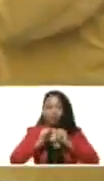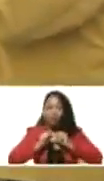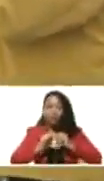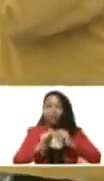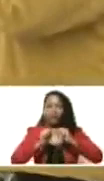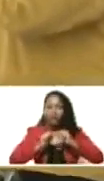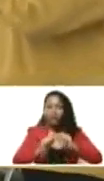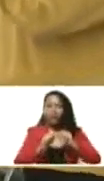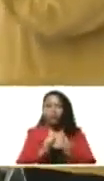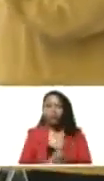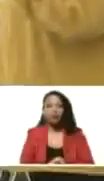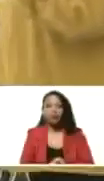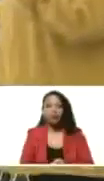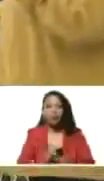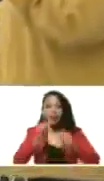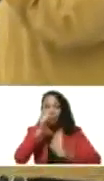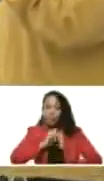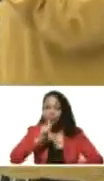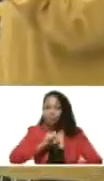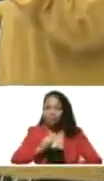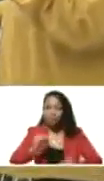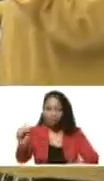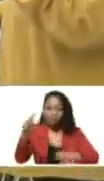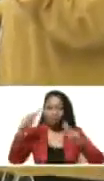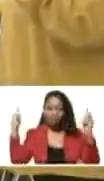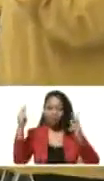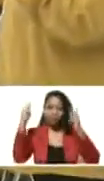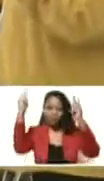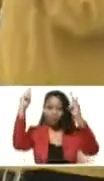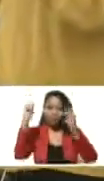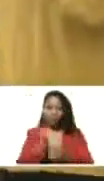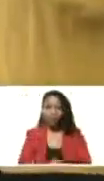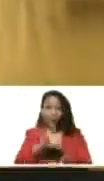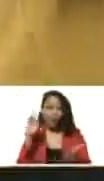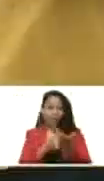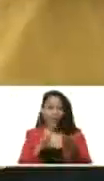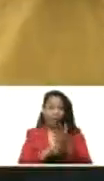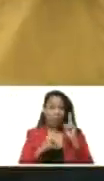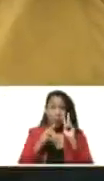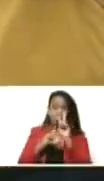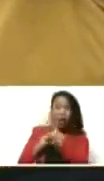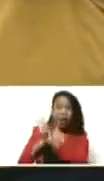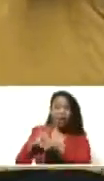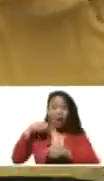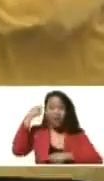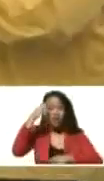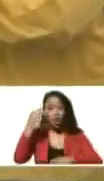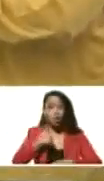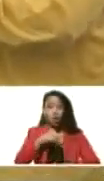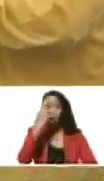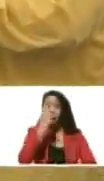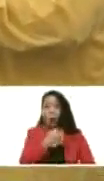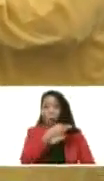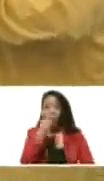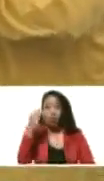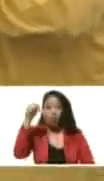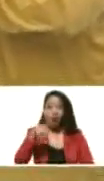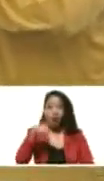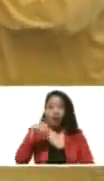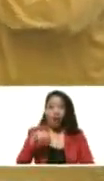permanente, en resistencia victoriosa, ¿verdad? Vamos a ver el video cuando nos comprometimos